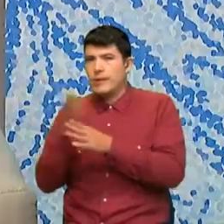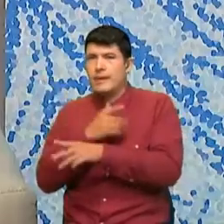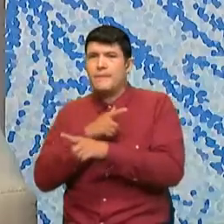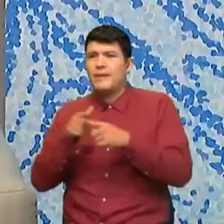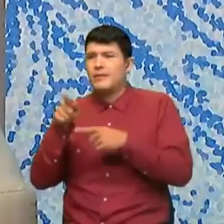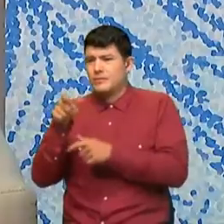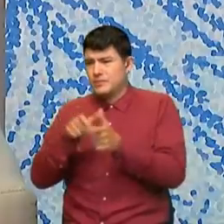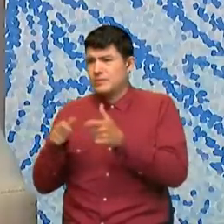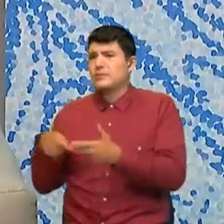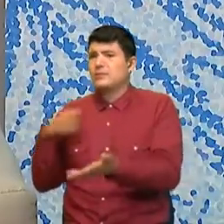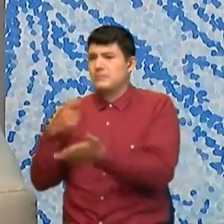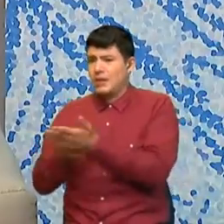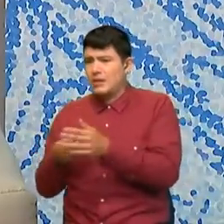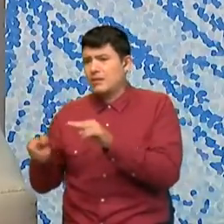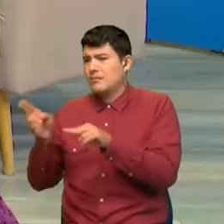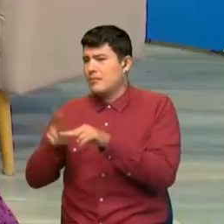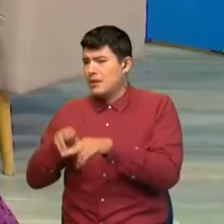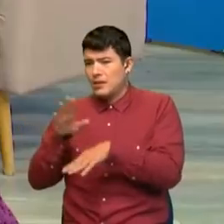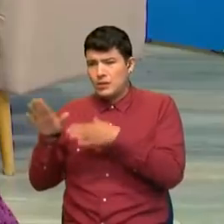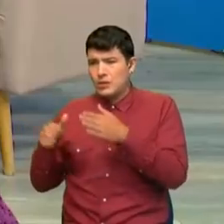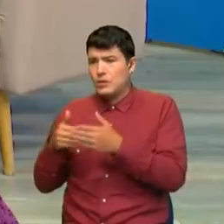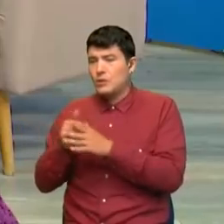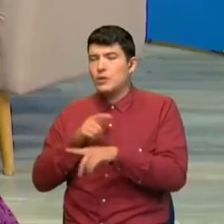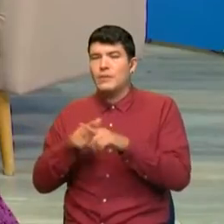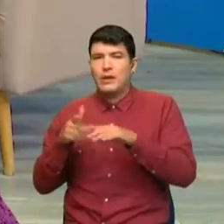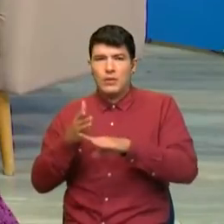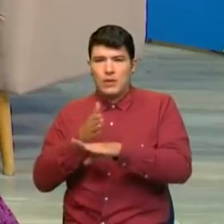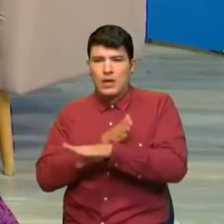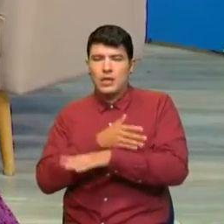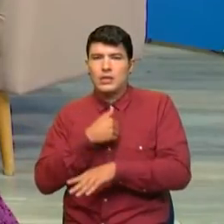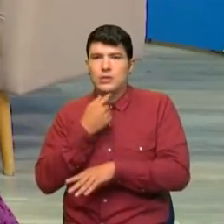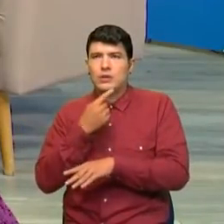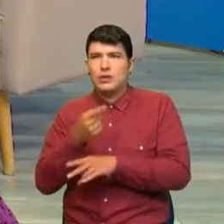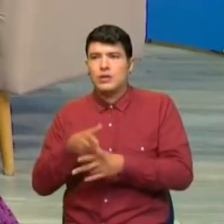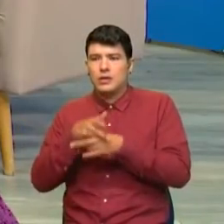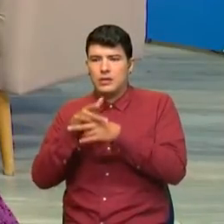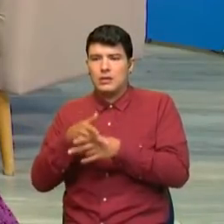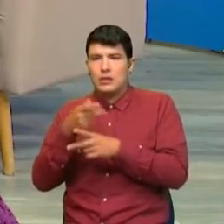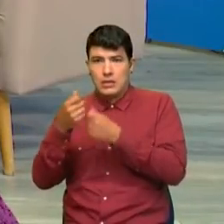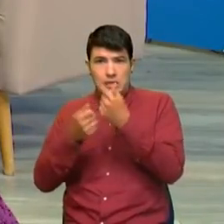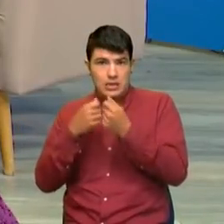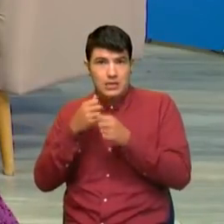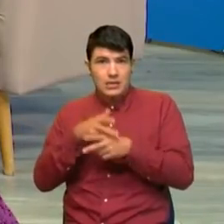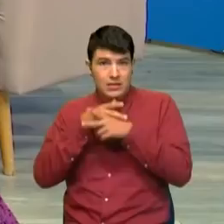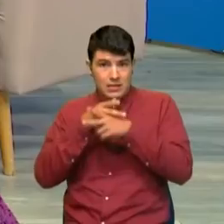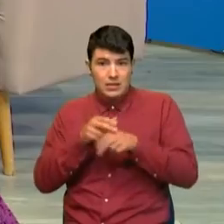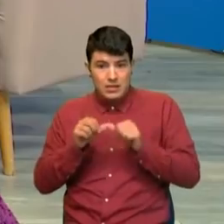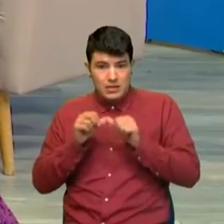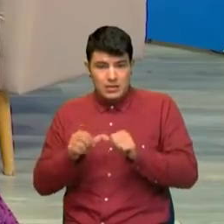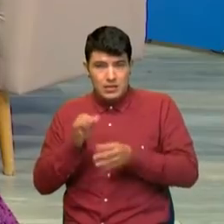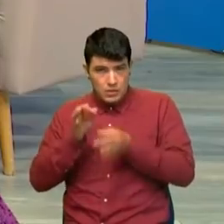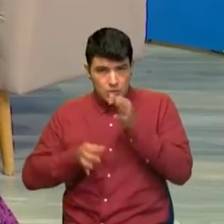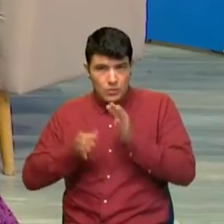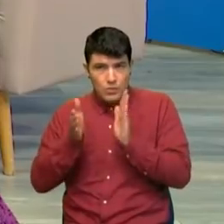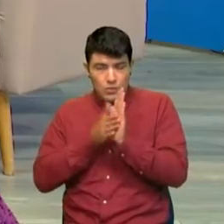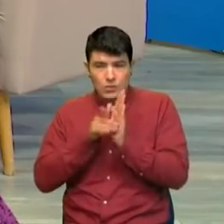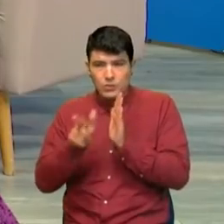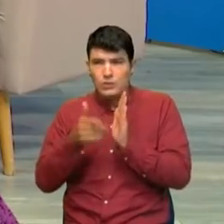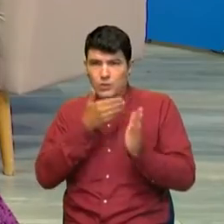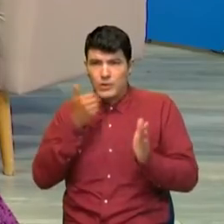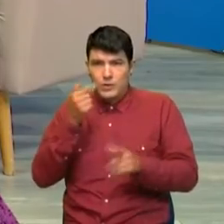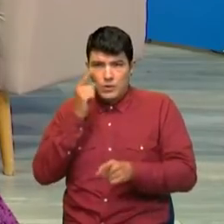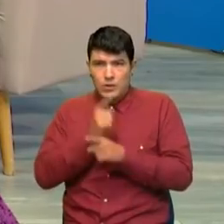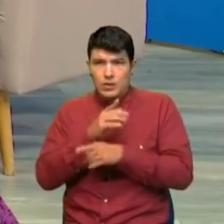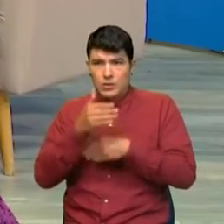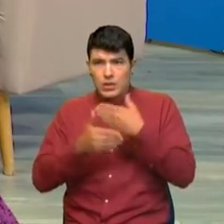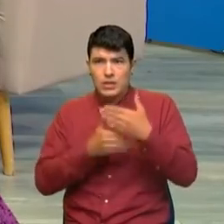comento, pagando impuestos. Sí, exacto, pero como comento, por seguridad económica y seguridad y estabilidad jurídica como tal, lo ideal es dar la apertura. Es hacer